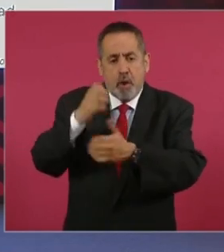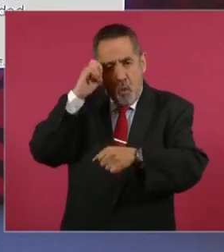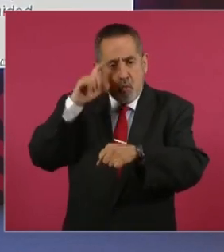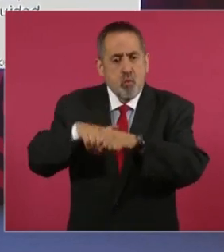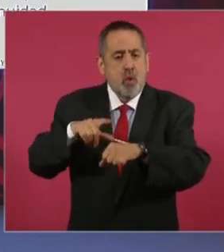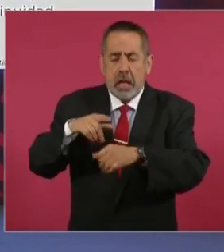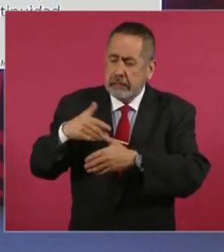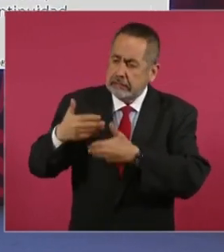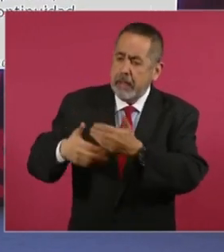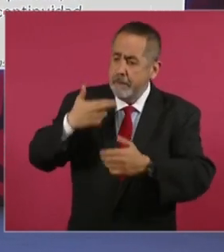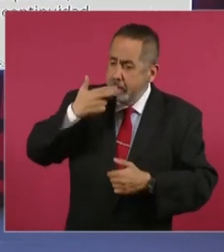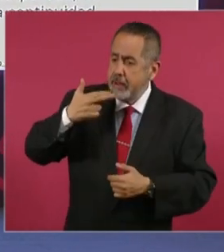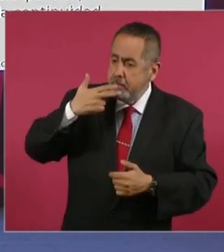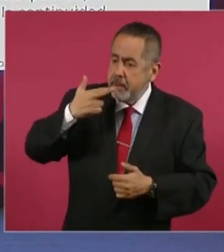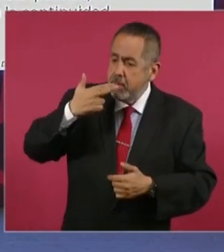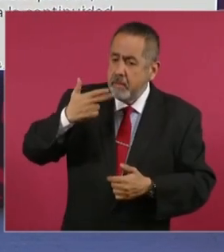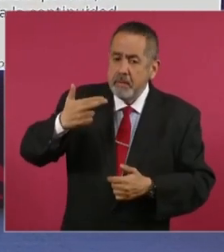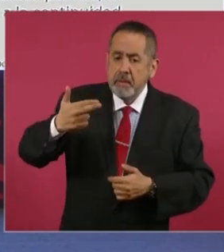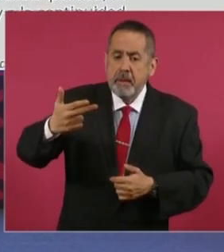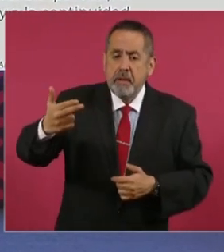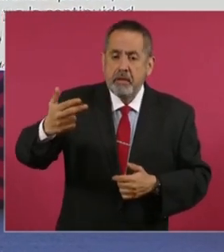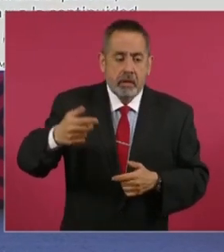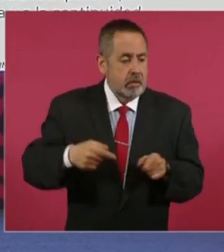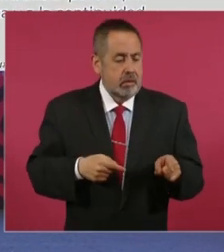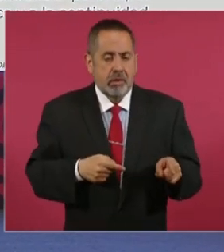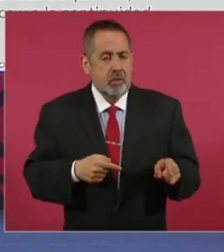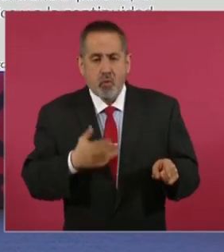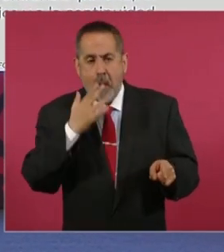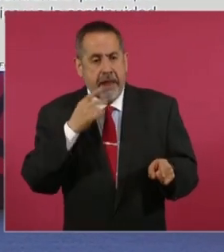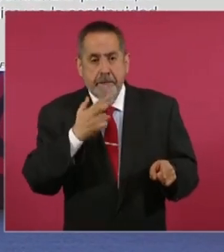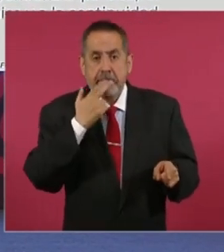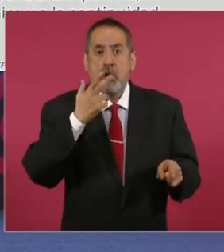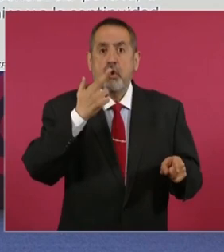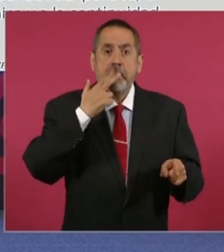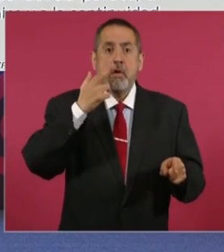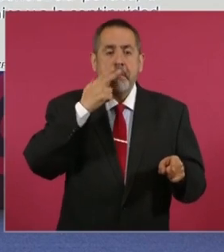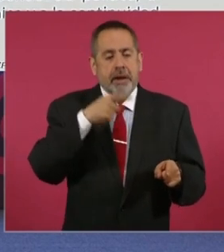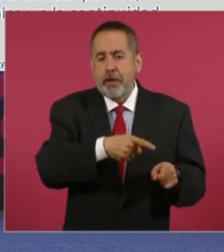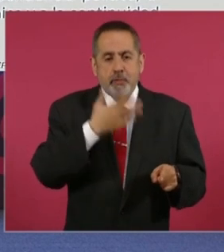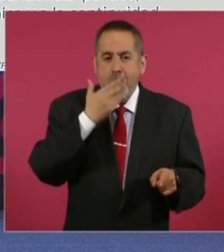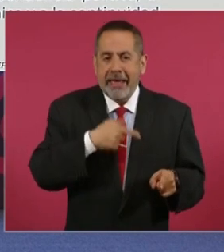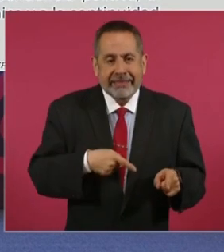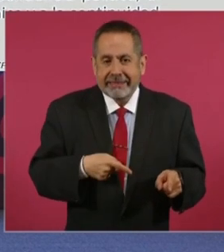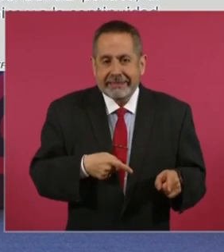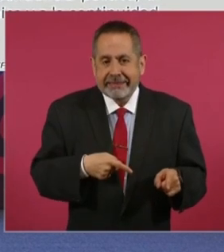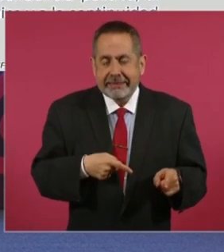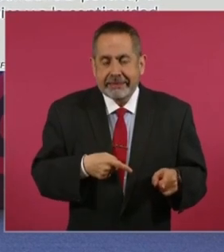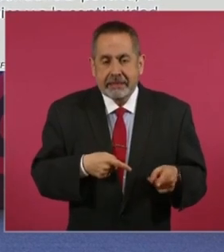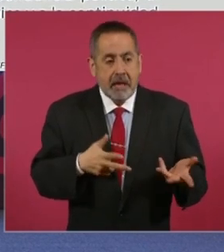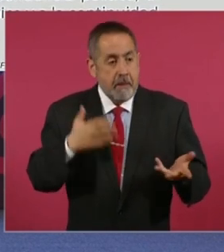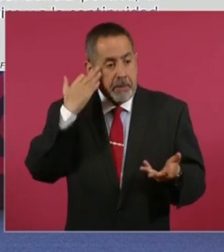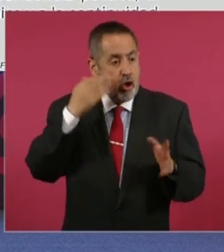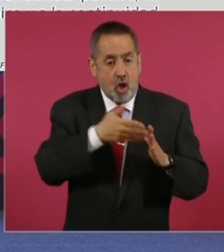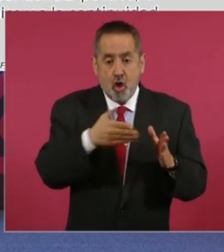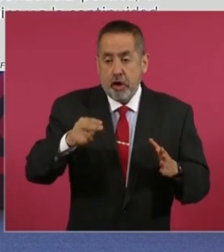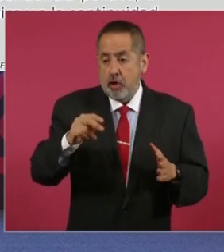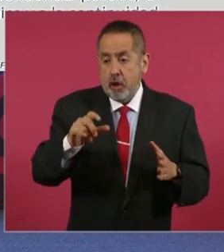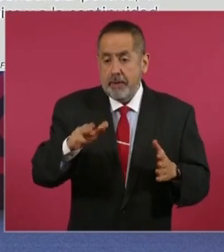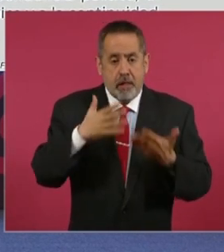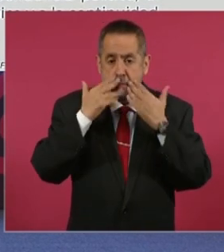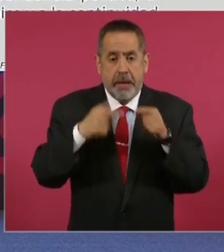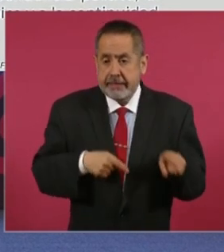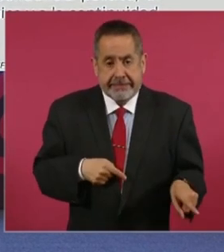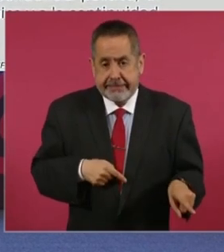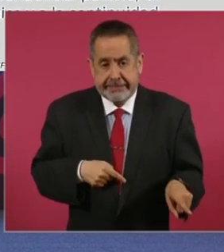del pueblo. Esto no hubo en todo el periodo neoliberal,